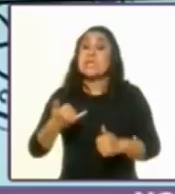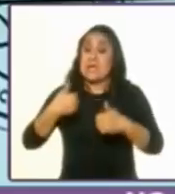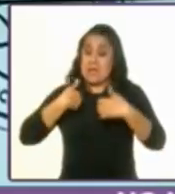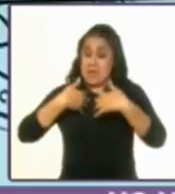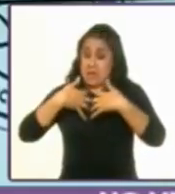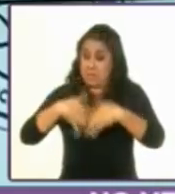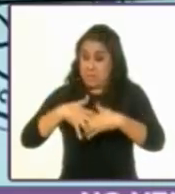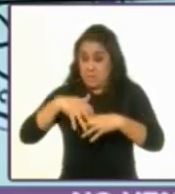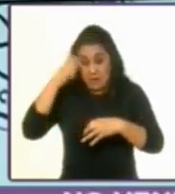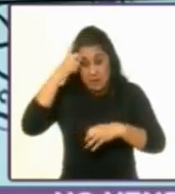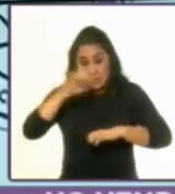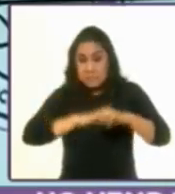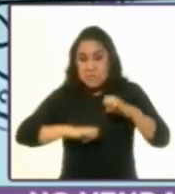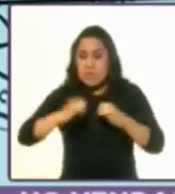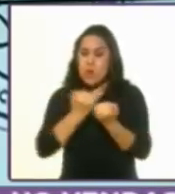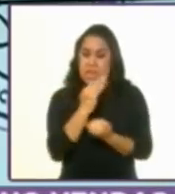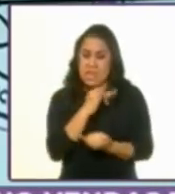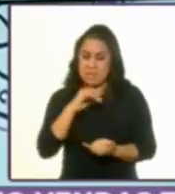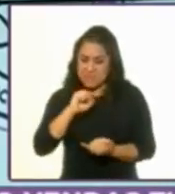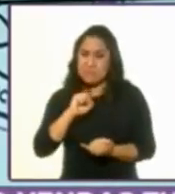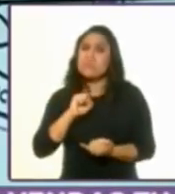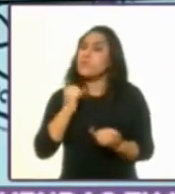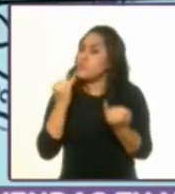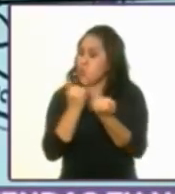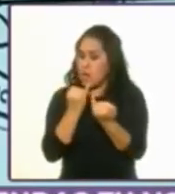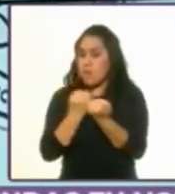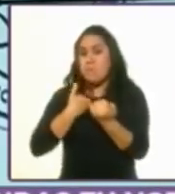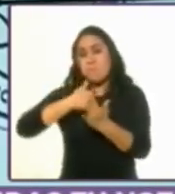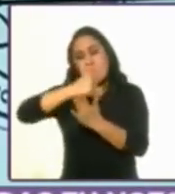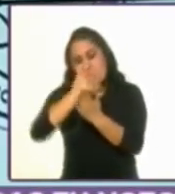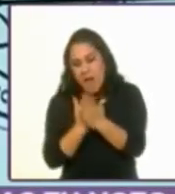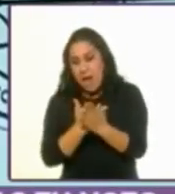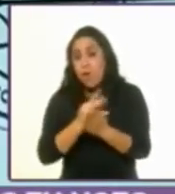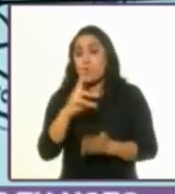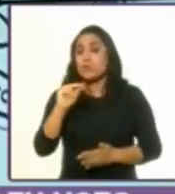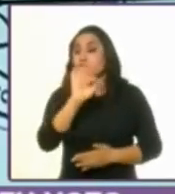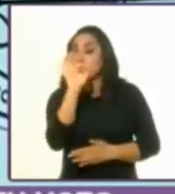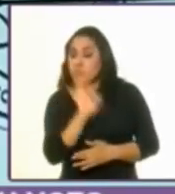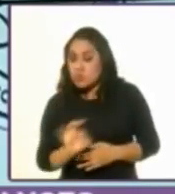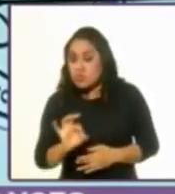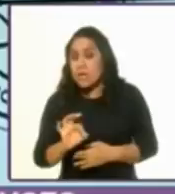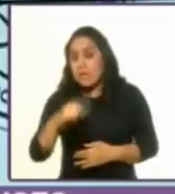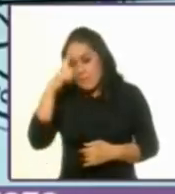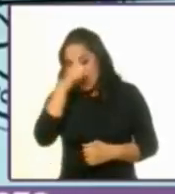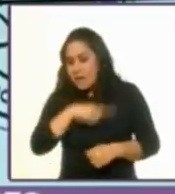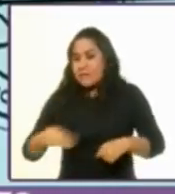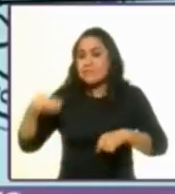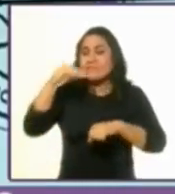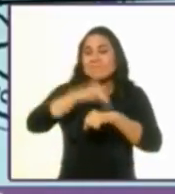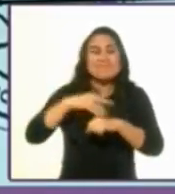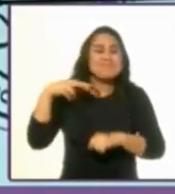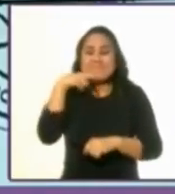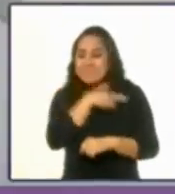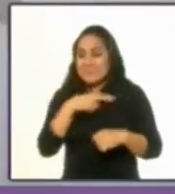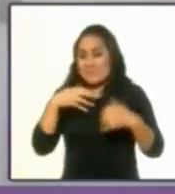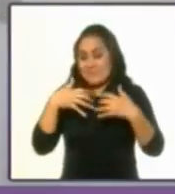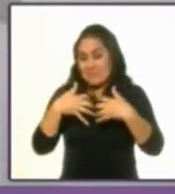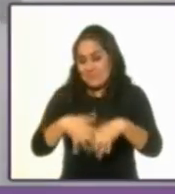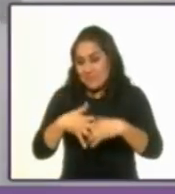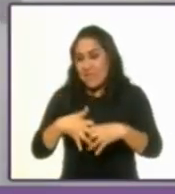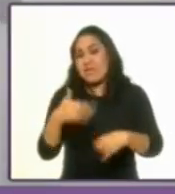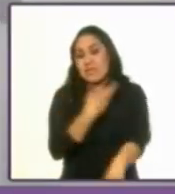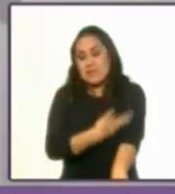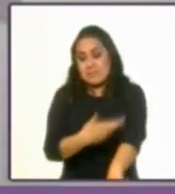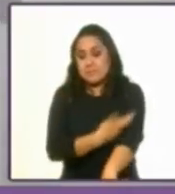links les voy a bajar 80% el tiempo para abrir un negocio y para hacer trámites les quedan los últimos